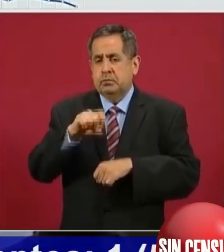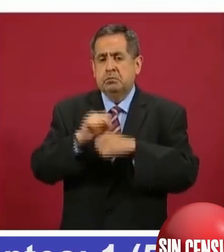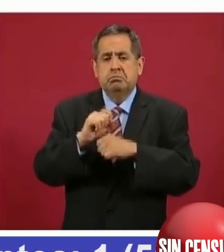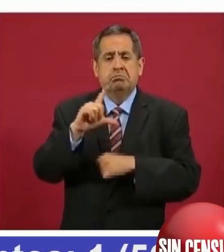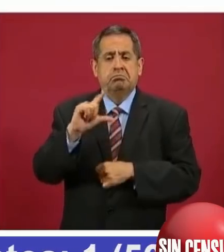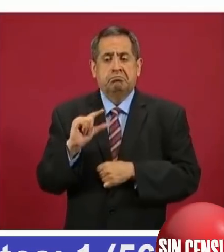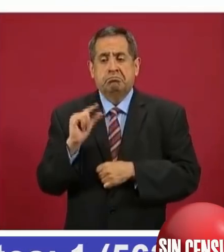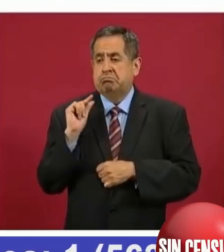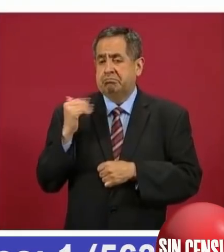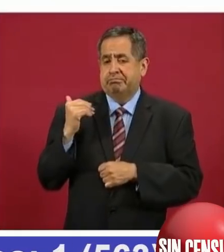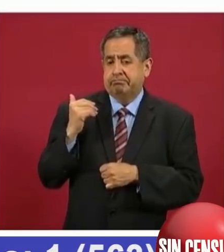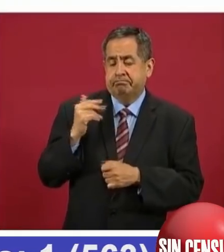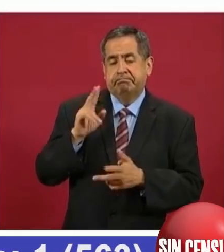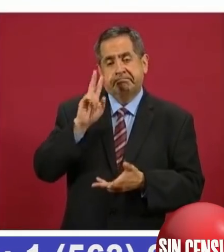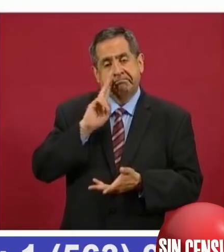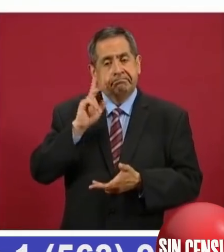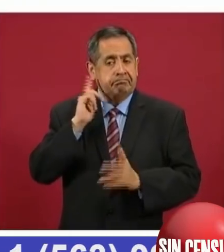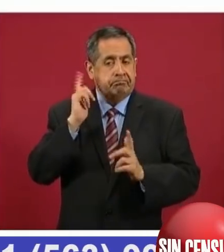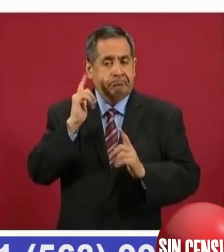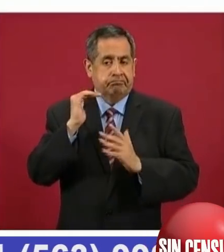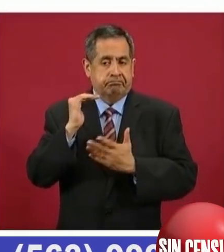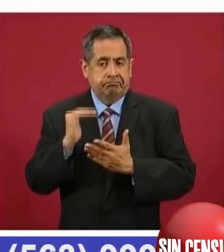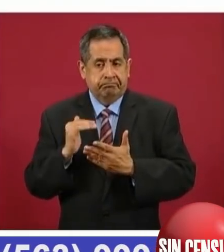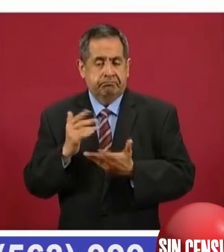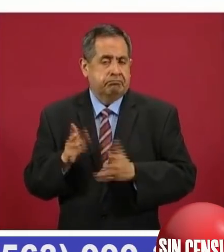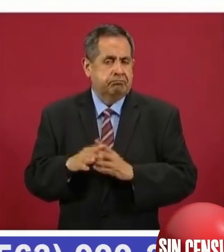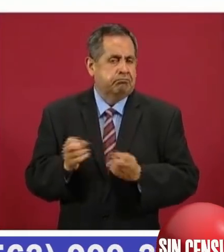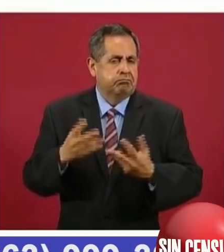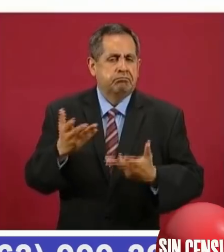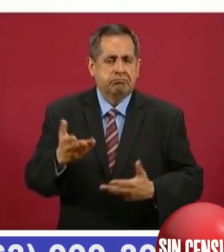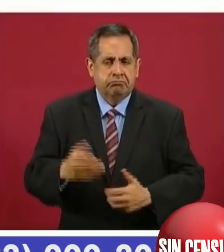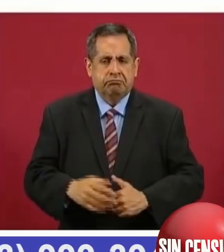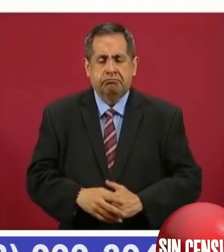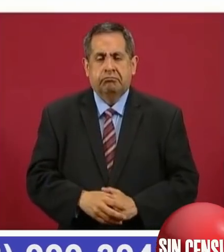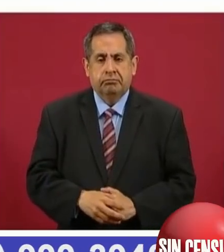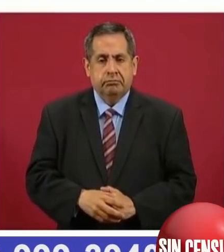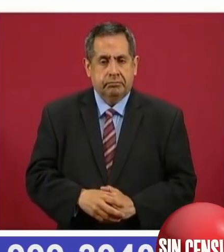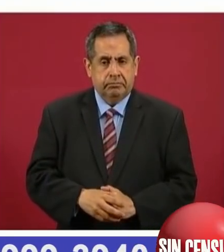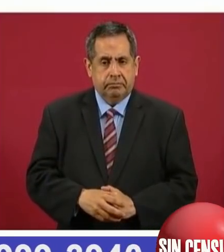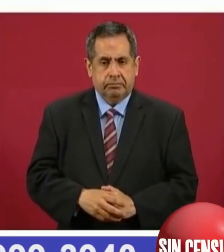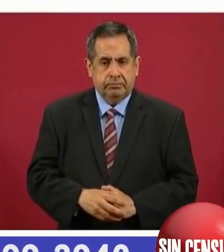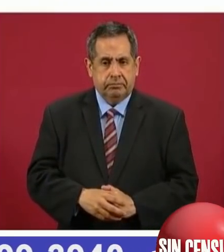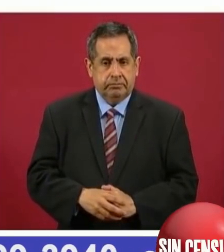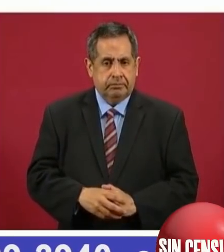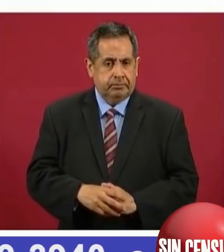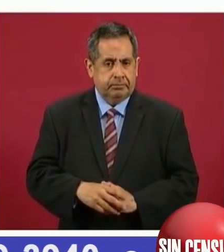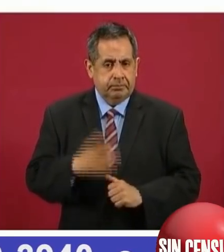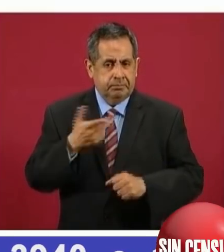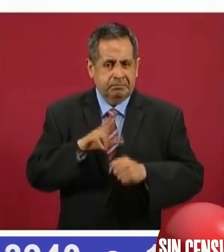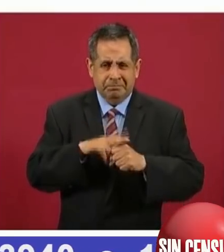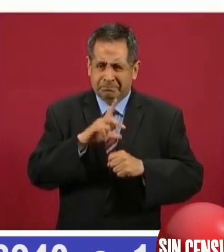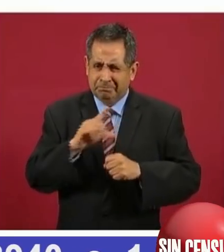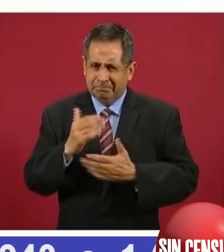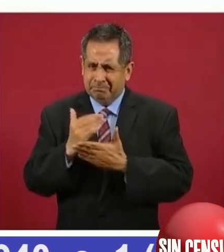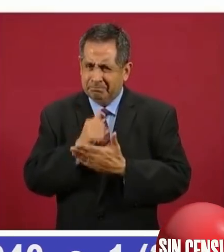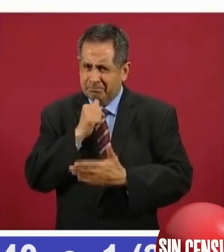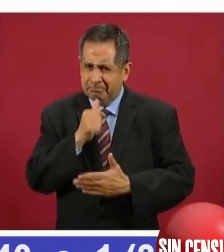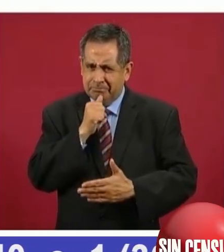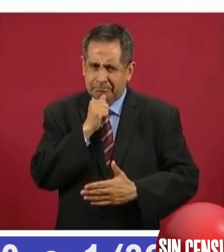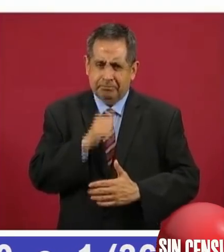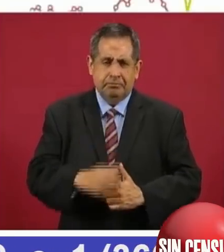reducción, ojalá que esto se mantenga también. La ocupación hospitalaria de Durango todavía no desciende de manera sostenida. La